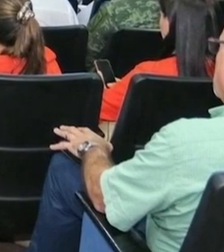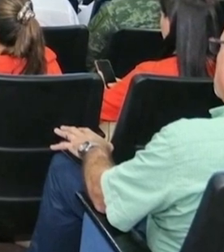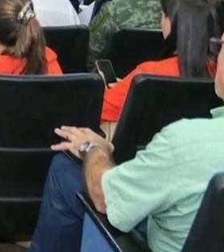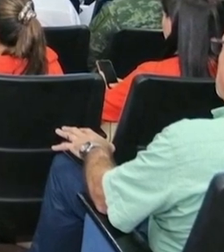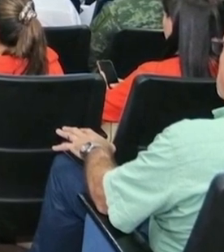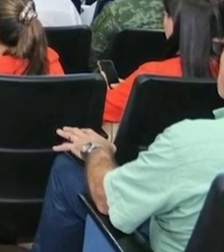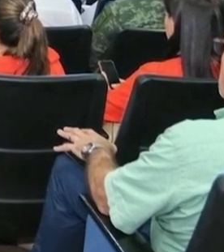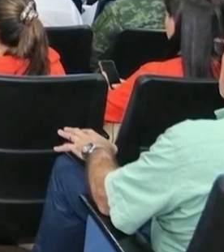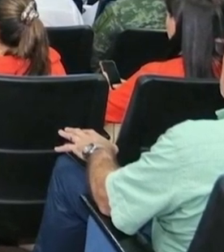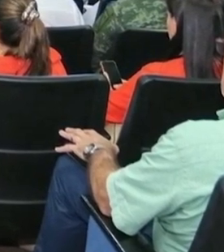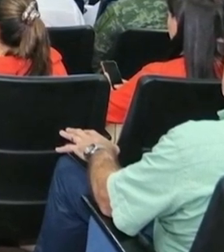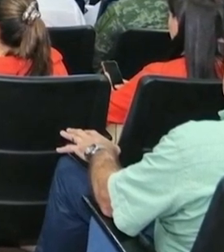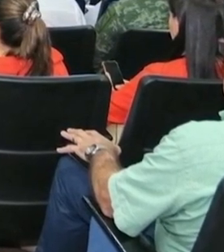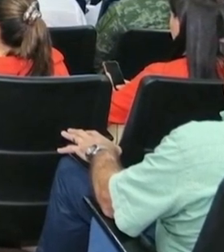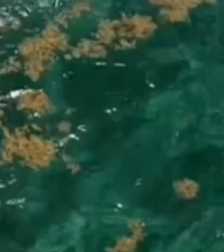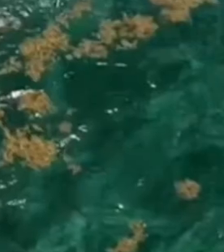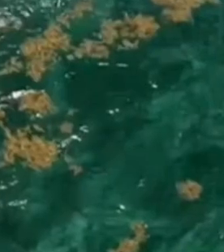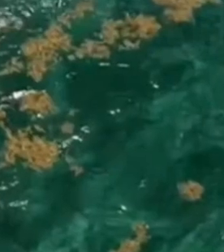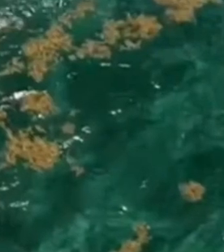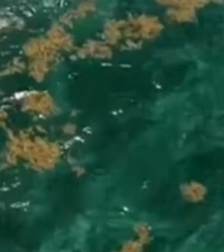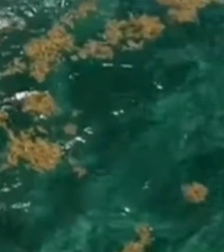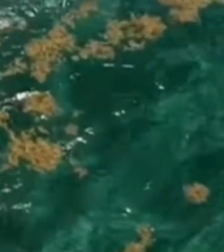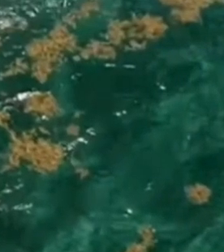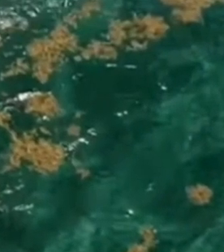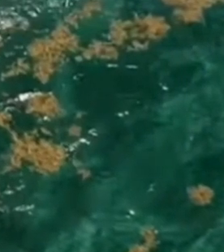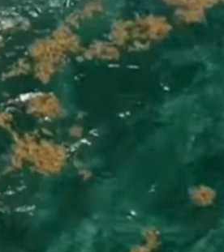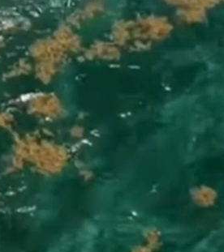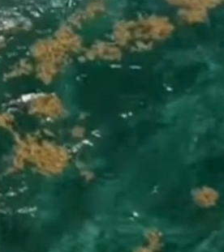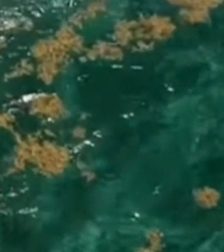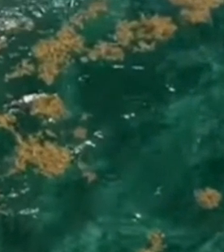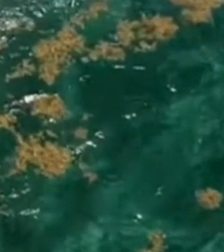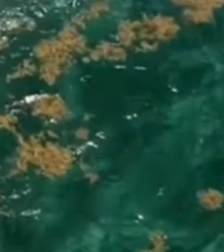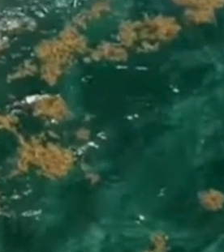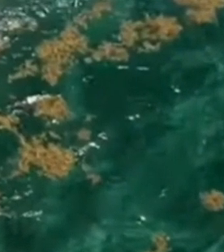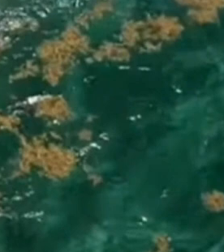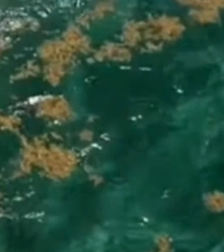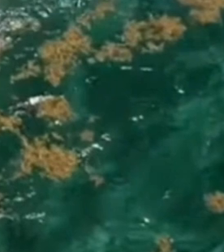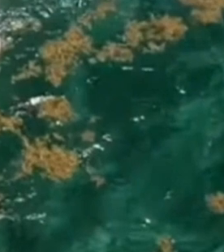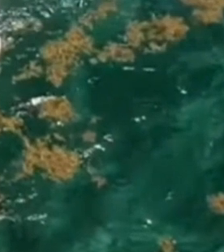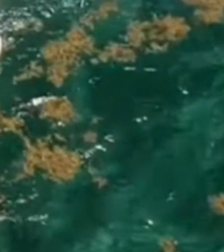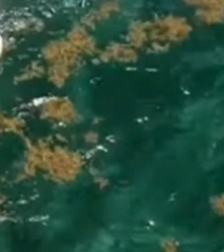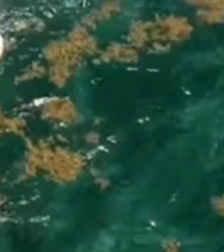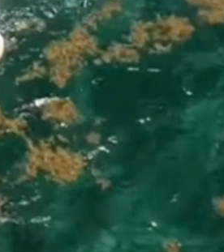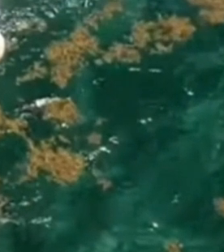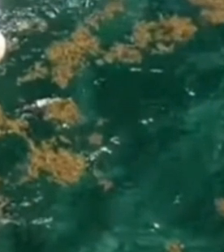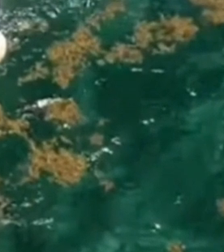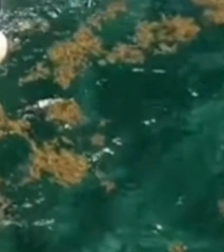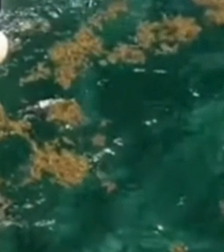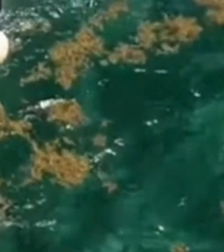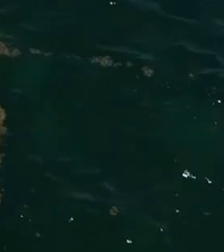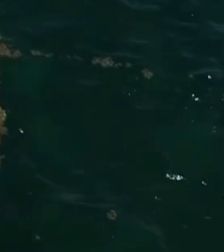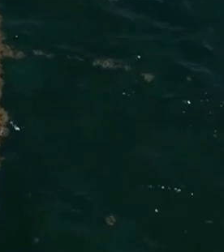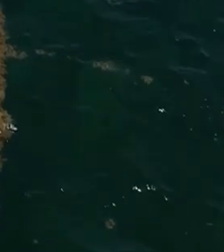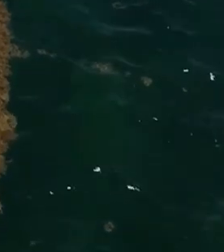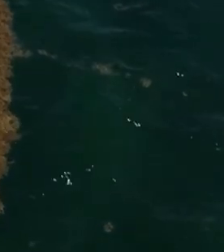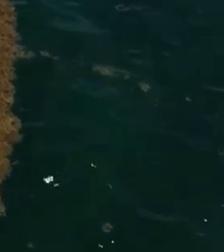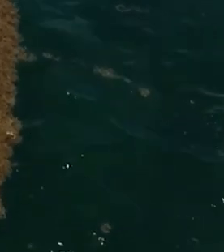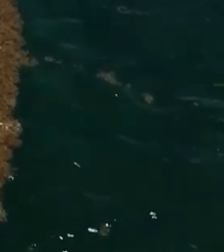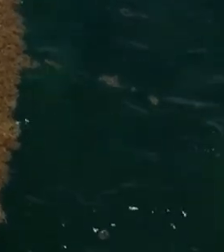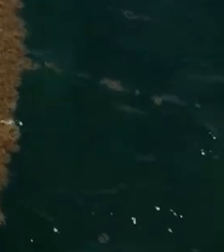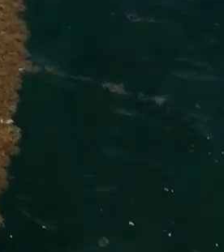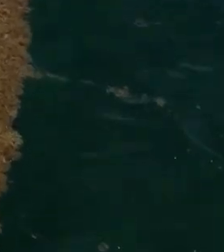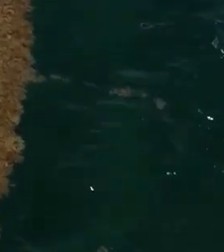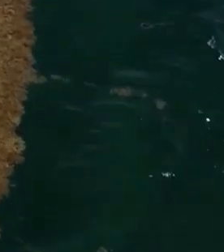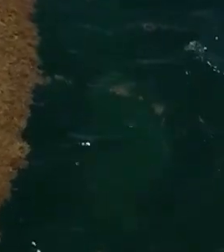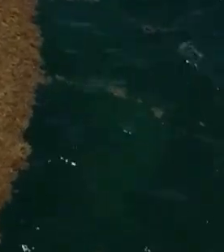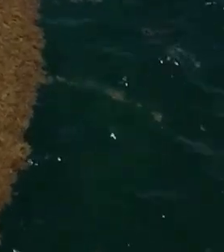estado de Quintana Roo que se destinaban para la contratación de empresas que realizaban dicha labor han sido invertidos en la creación de